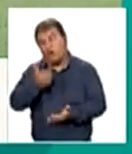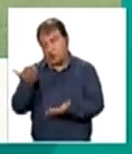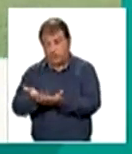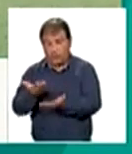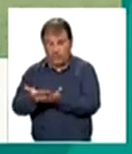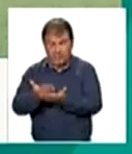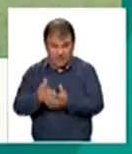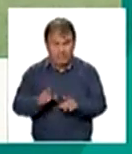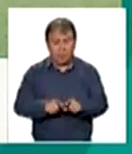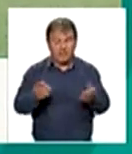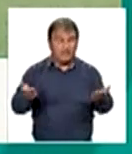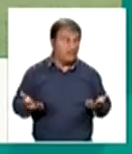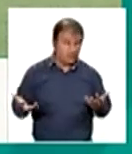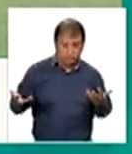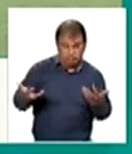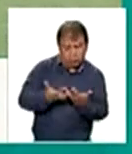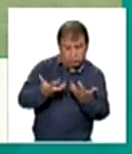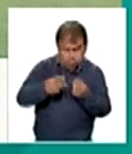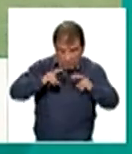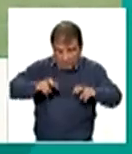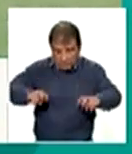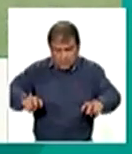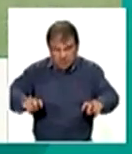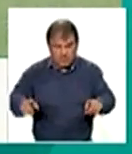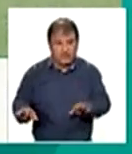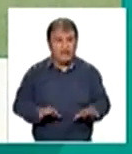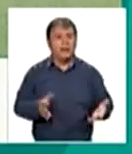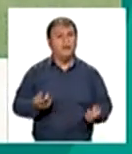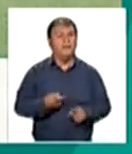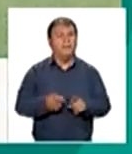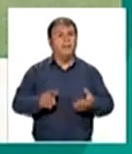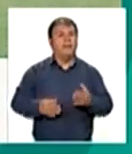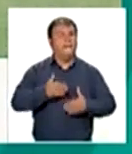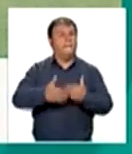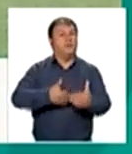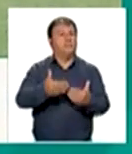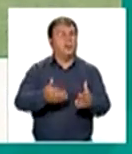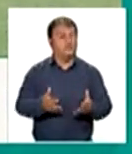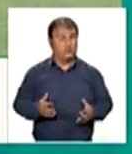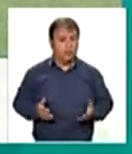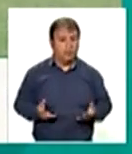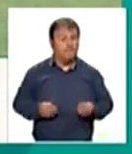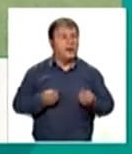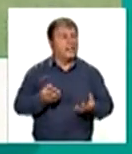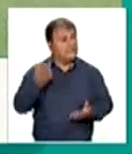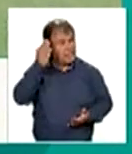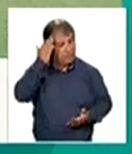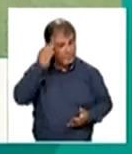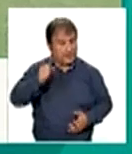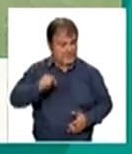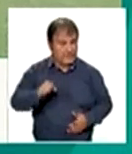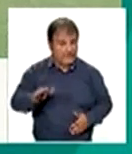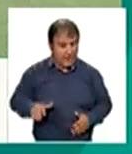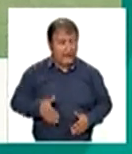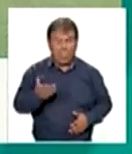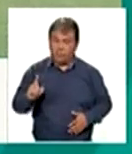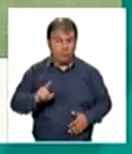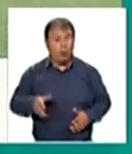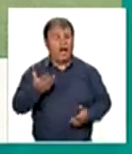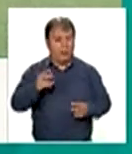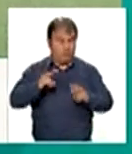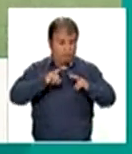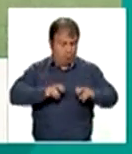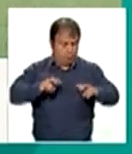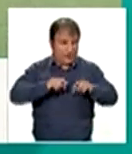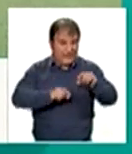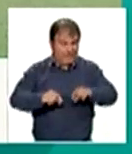a partir de ahí se harán las investigaciones, se realizará justamente el proceso correspondiente para determinar si existió o no en el